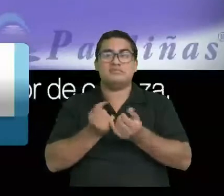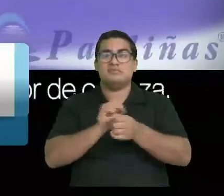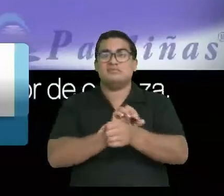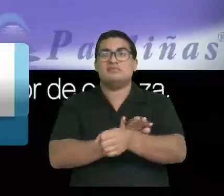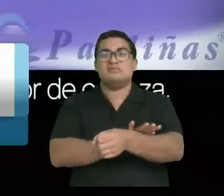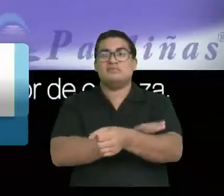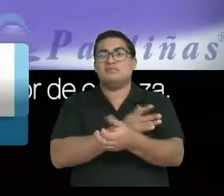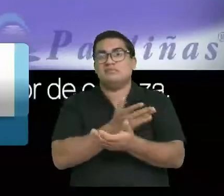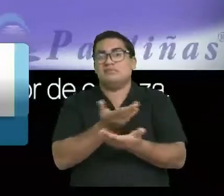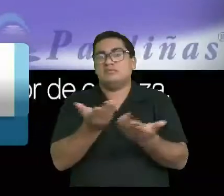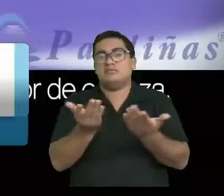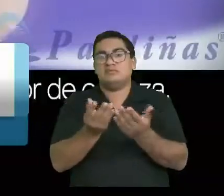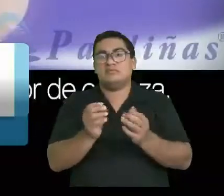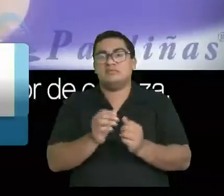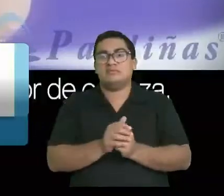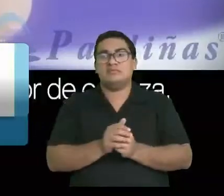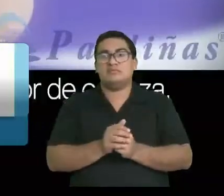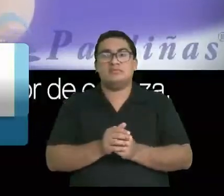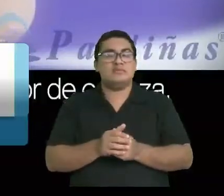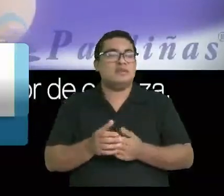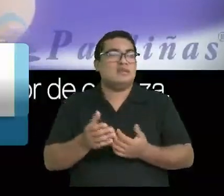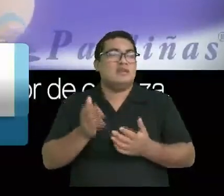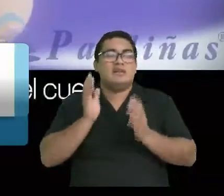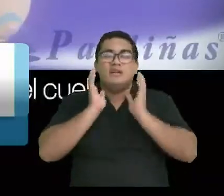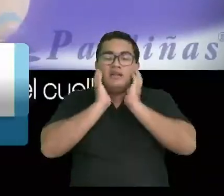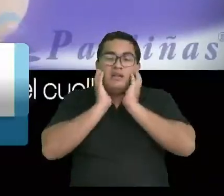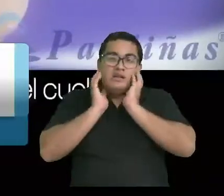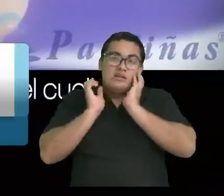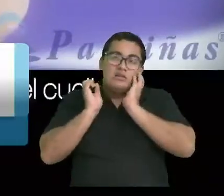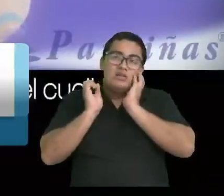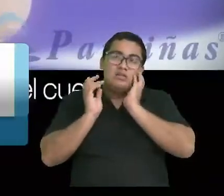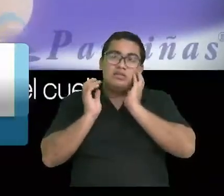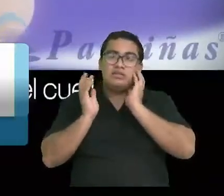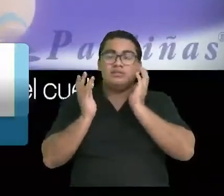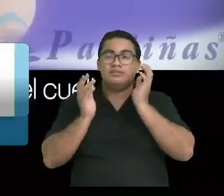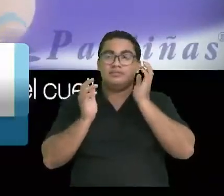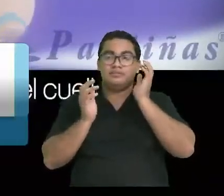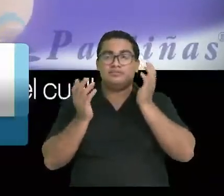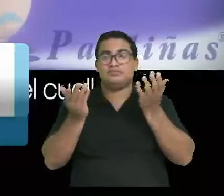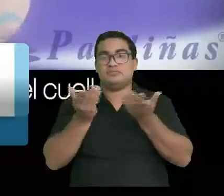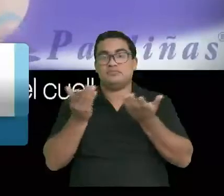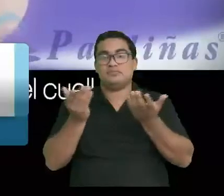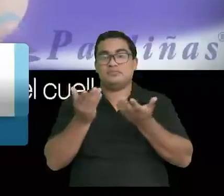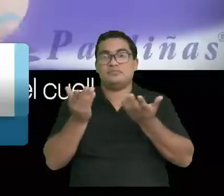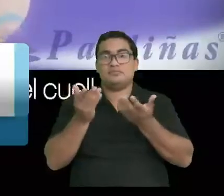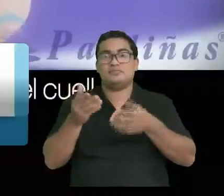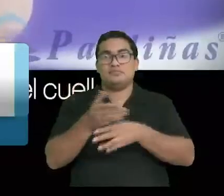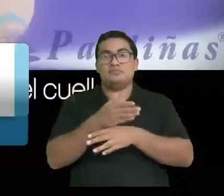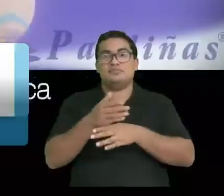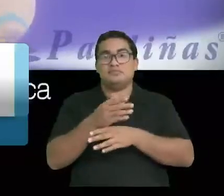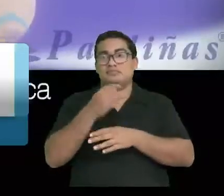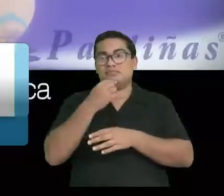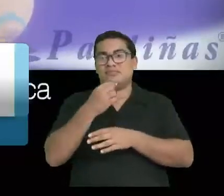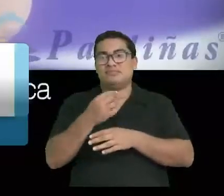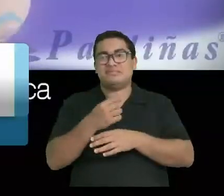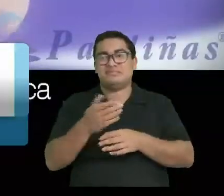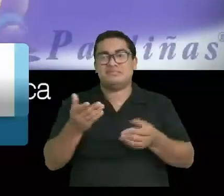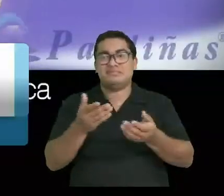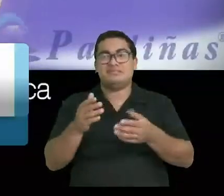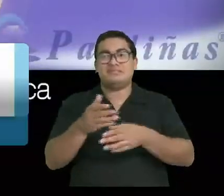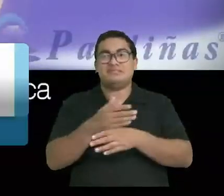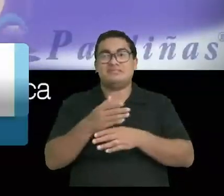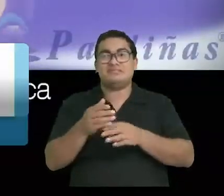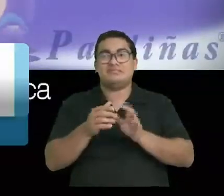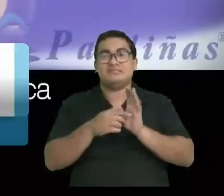es la fatiga muscular, ¿verdad? Porque es una parafunción, los músculos no están diseñados para ese tipo de movimiento, ni